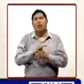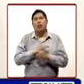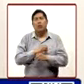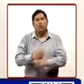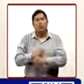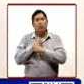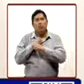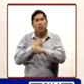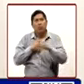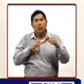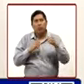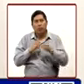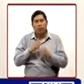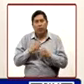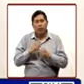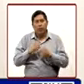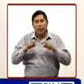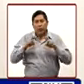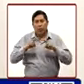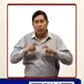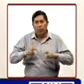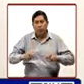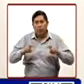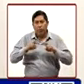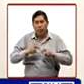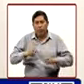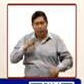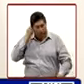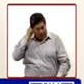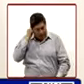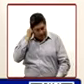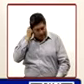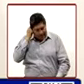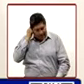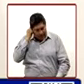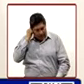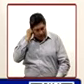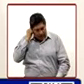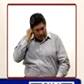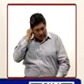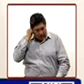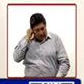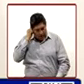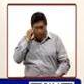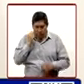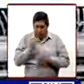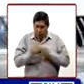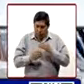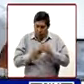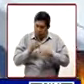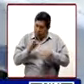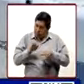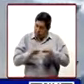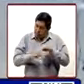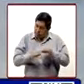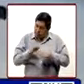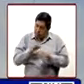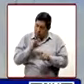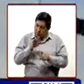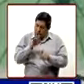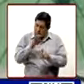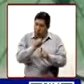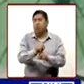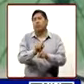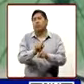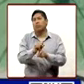llevado adelante ya una serie de actos investigativos que, de cierto modo, nos están llevando a la posibilidad de identificar a